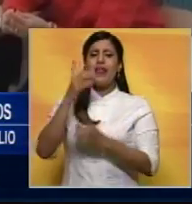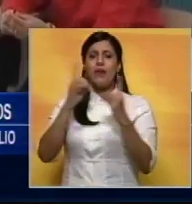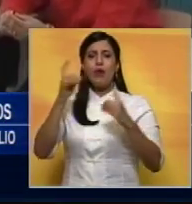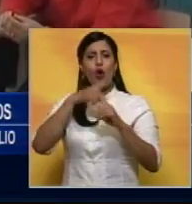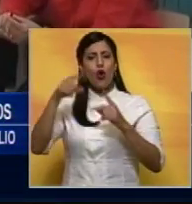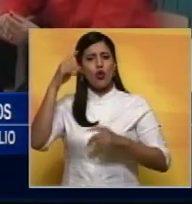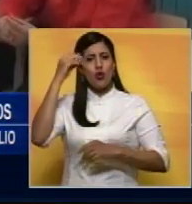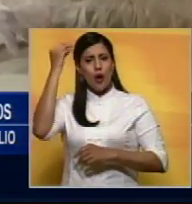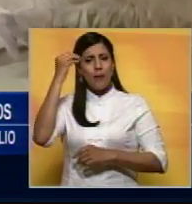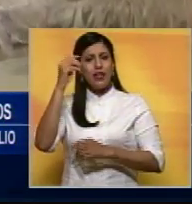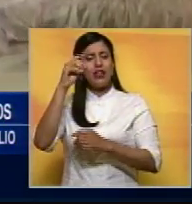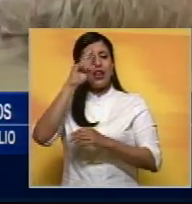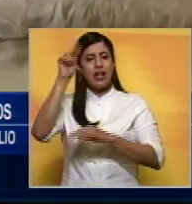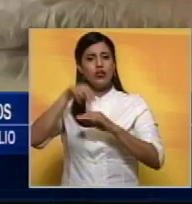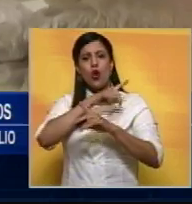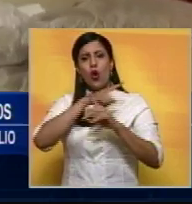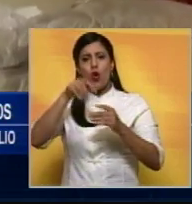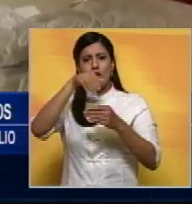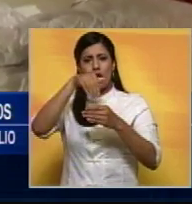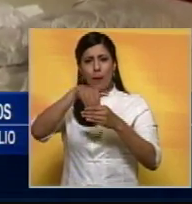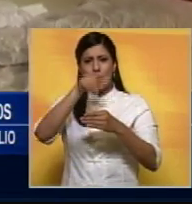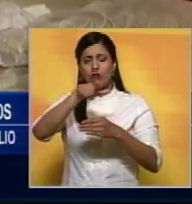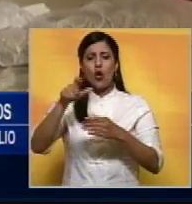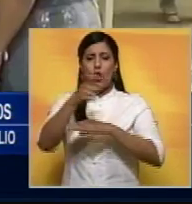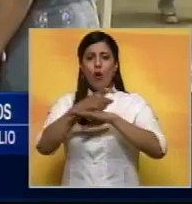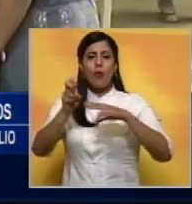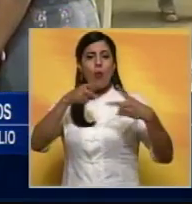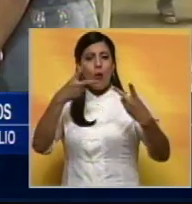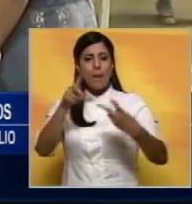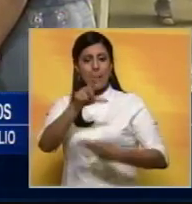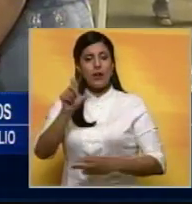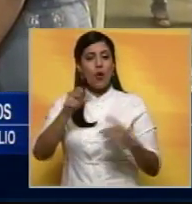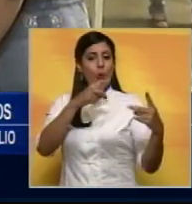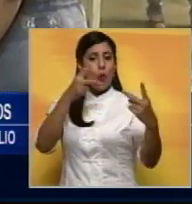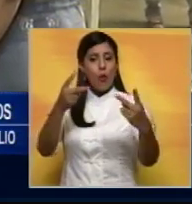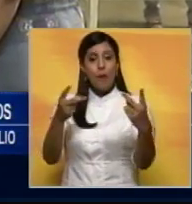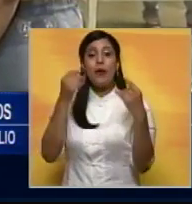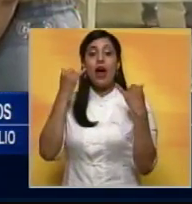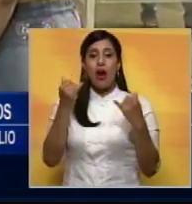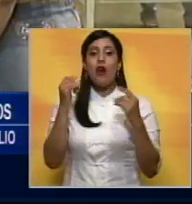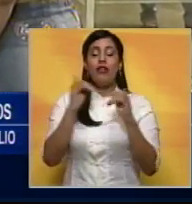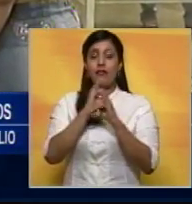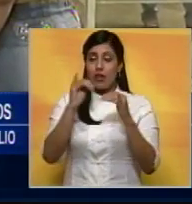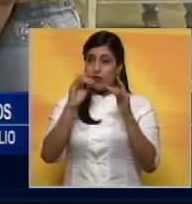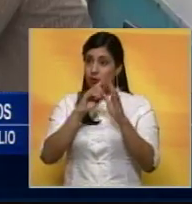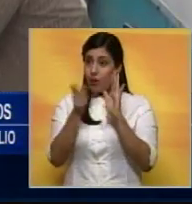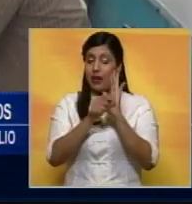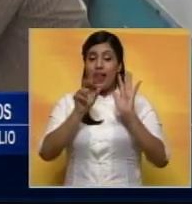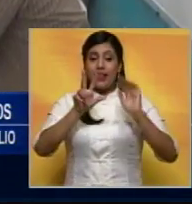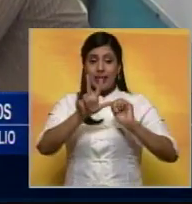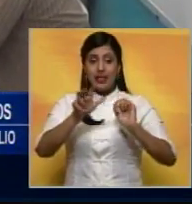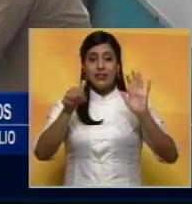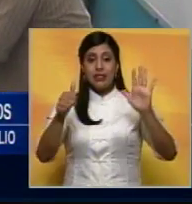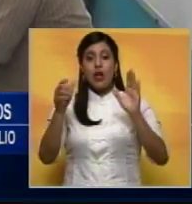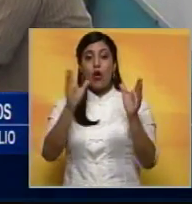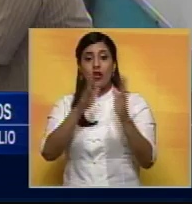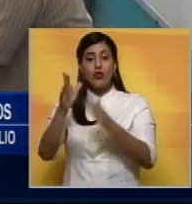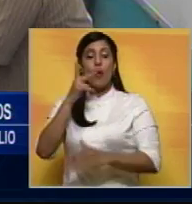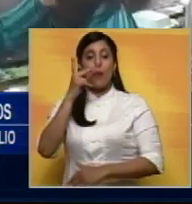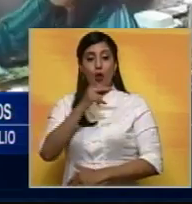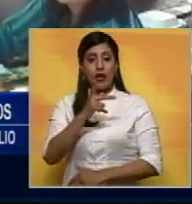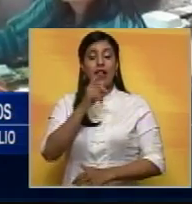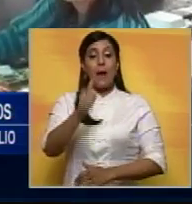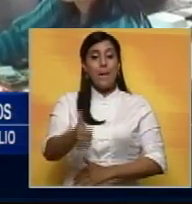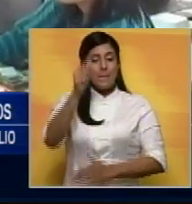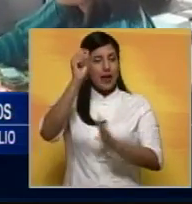Nacional, Electores Libres y Organización para Gobernar con Gente Nueva. Hasta el momento se completa el proceso para 36 organizaciones políticas,